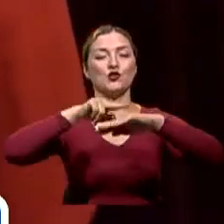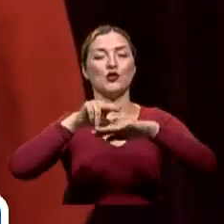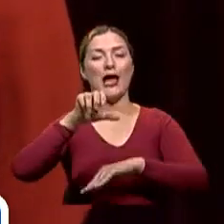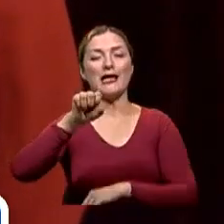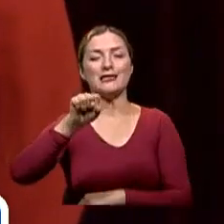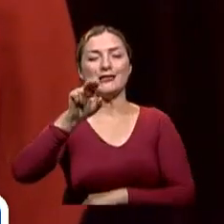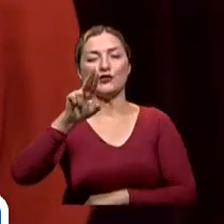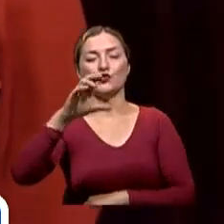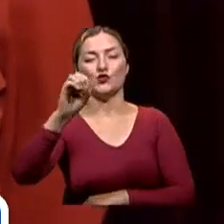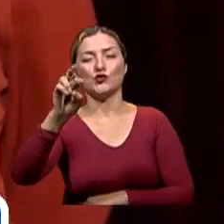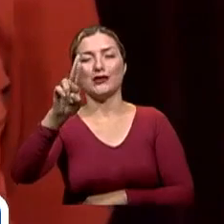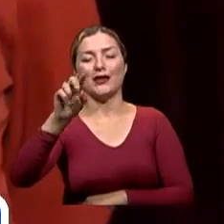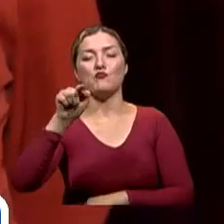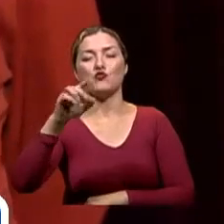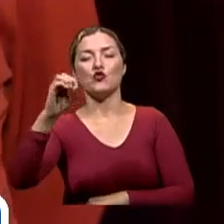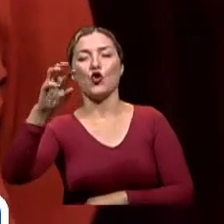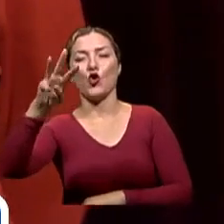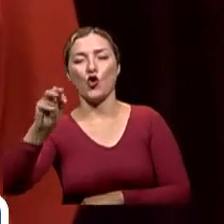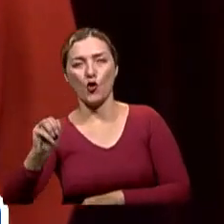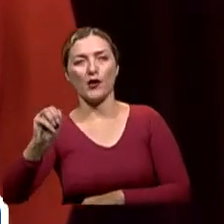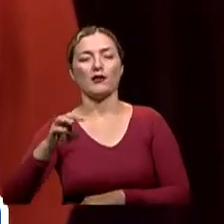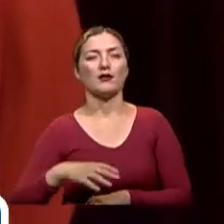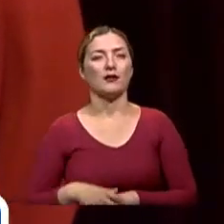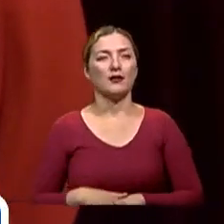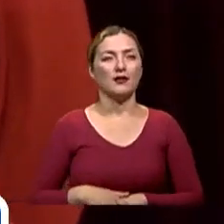www.teatronacionalsucre.com, teatrosucre.com,